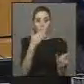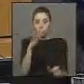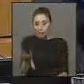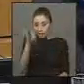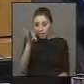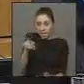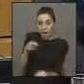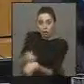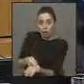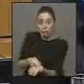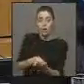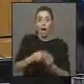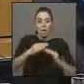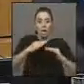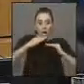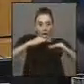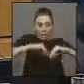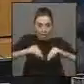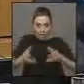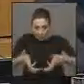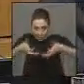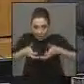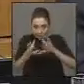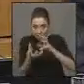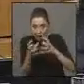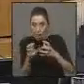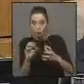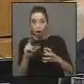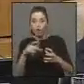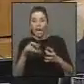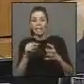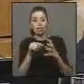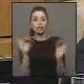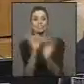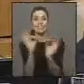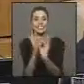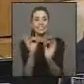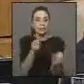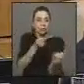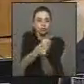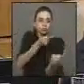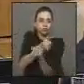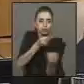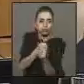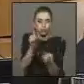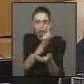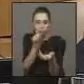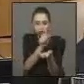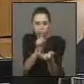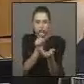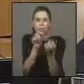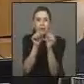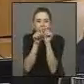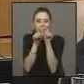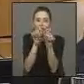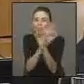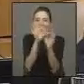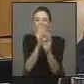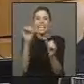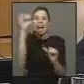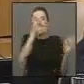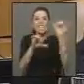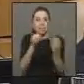agricultura orgánica, de preferir el consumo de productos que no han tocado ni pesticidas, ni herbicidas, ni ningún